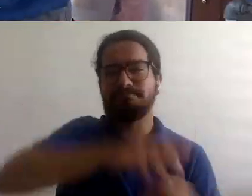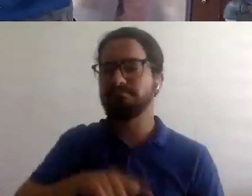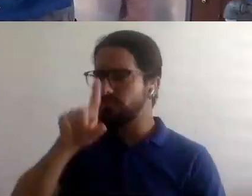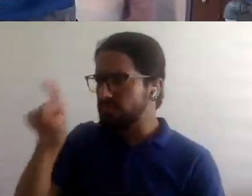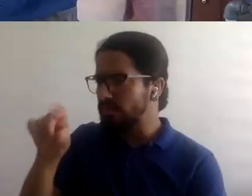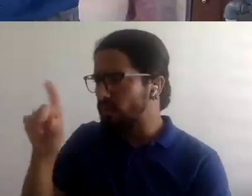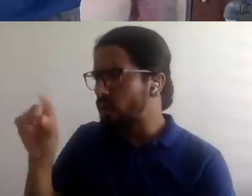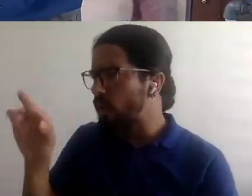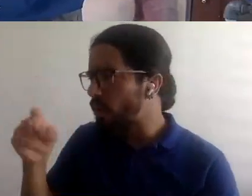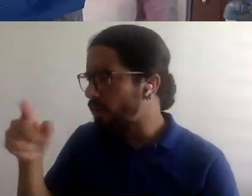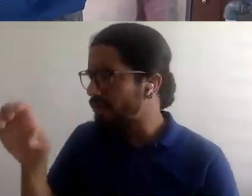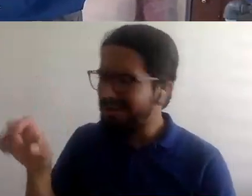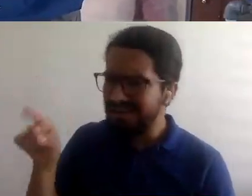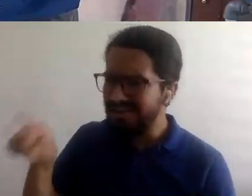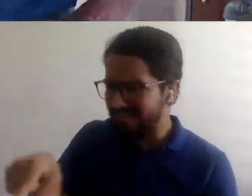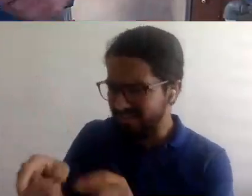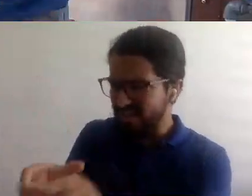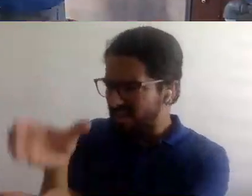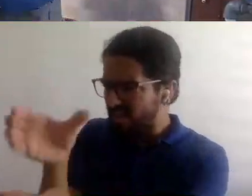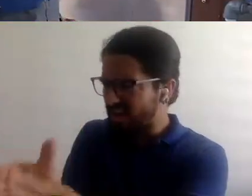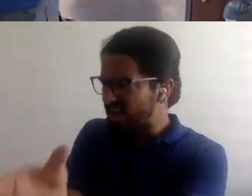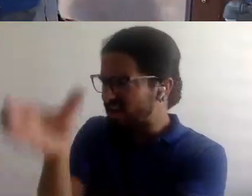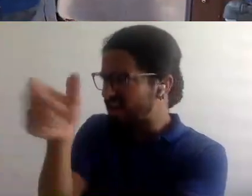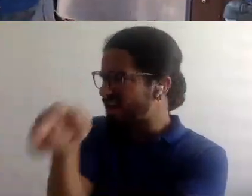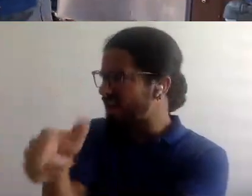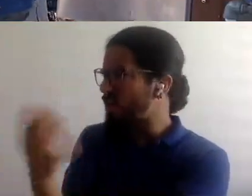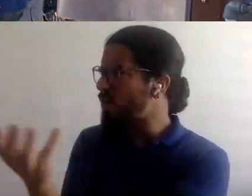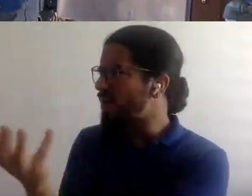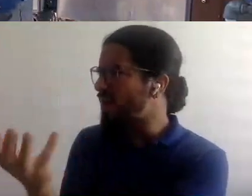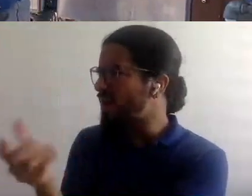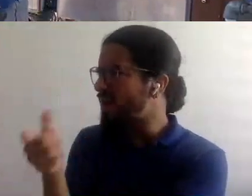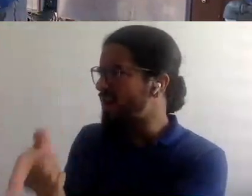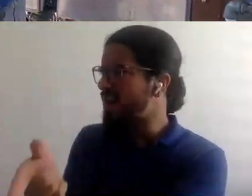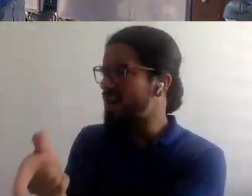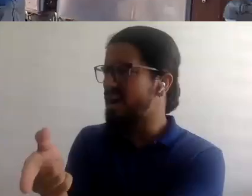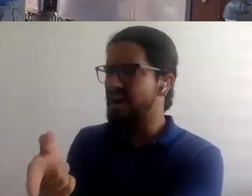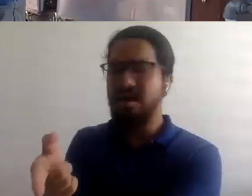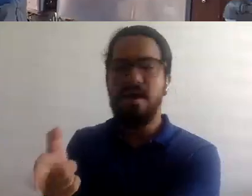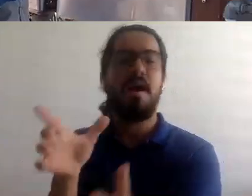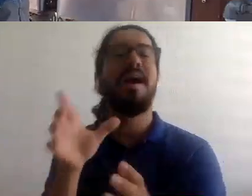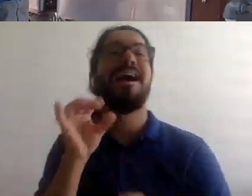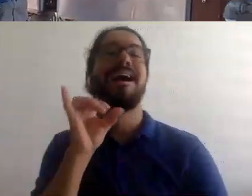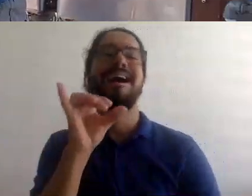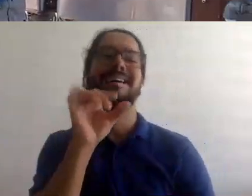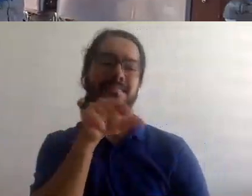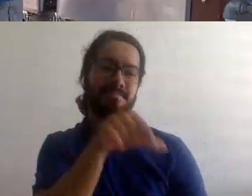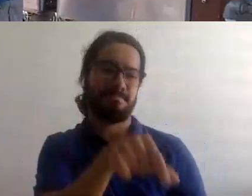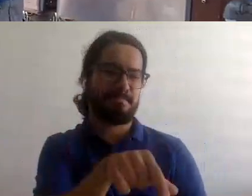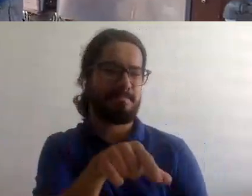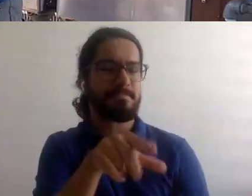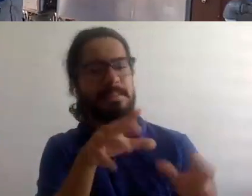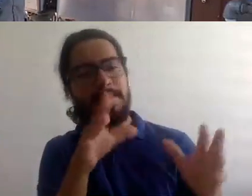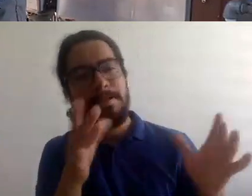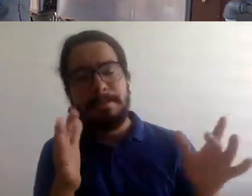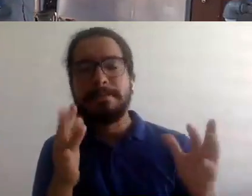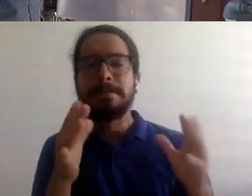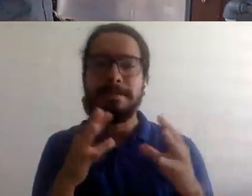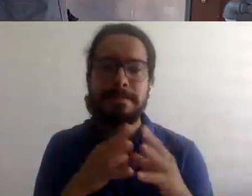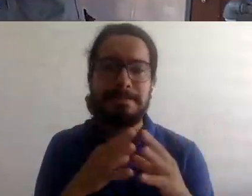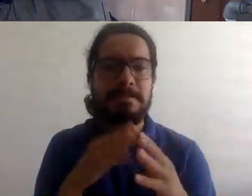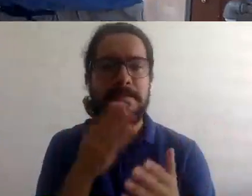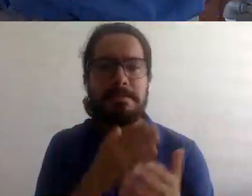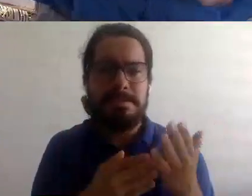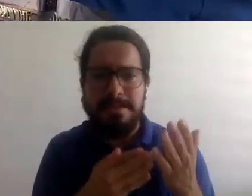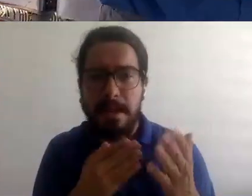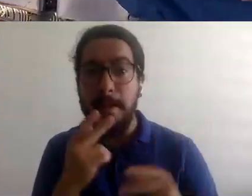Don Jorge, ¿qué hay en ese frasco de ahí? Este es una especie de picle que se hace con los